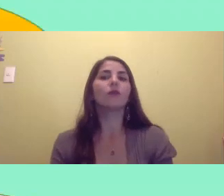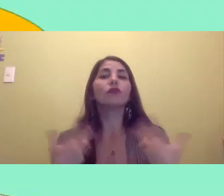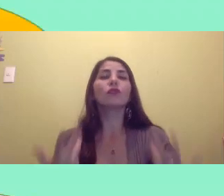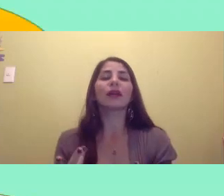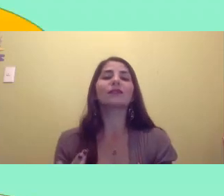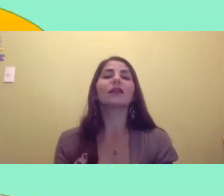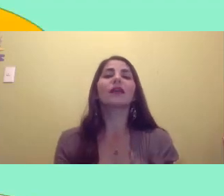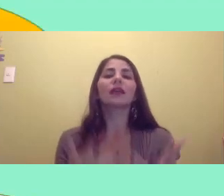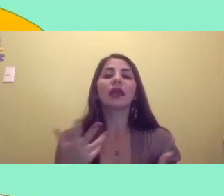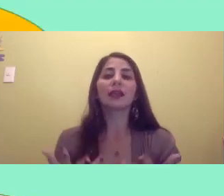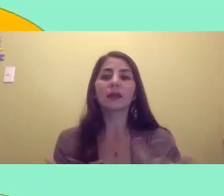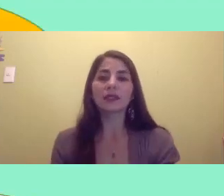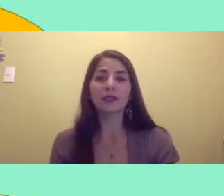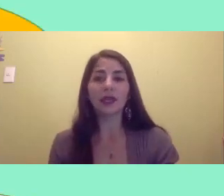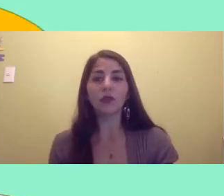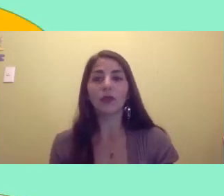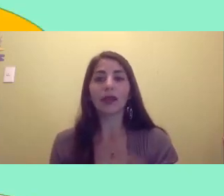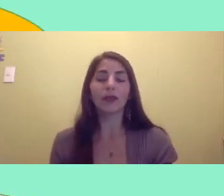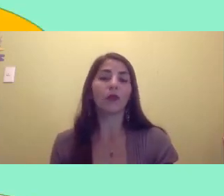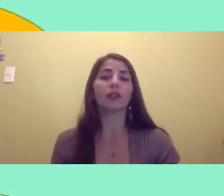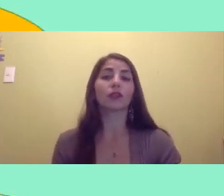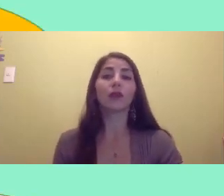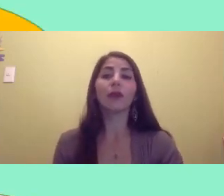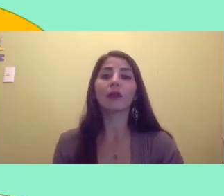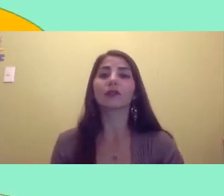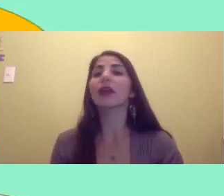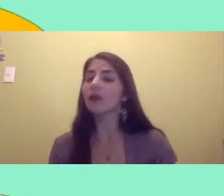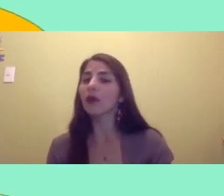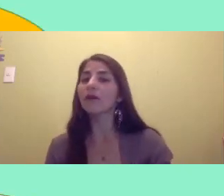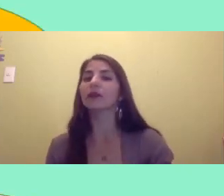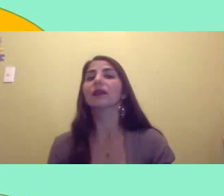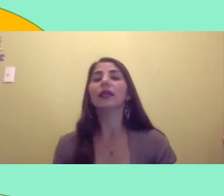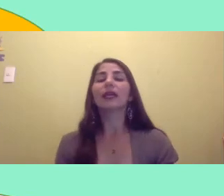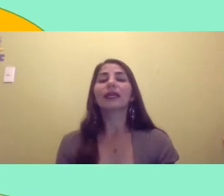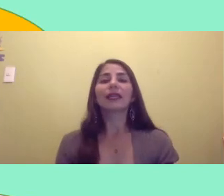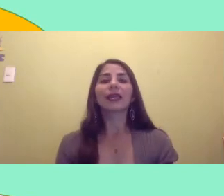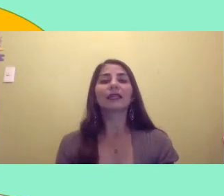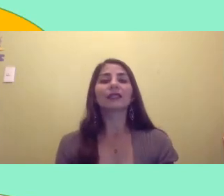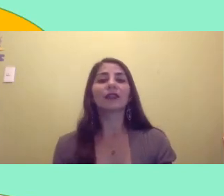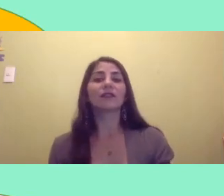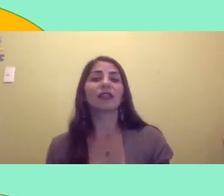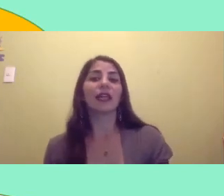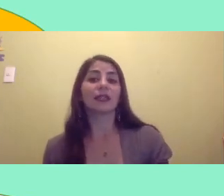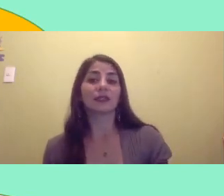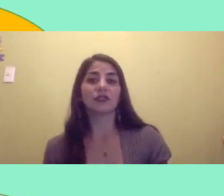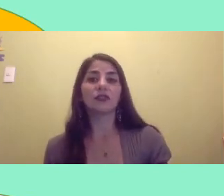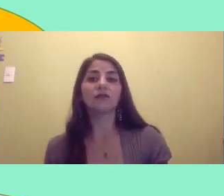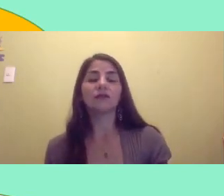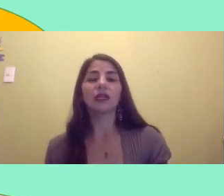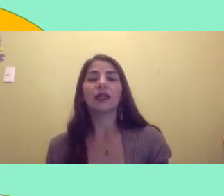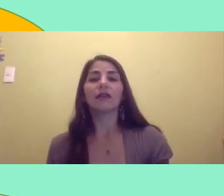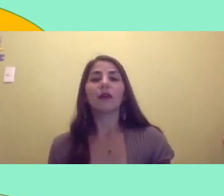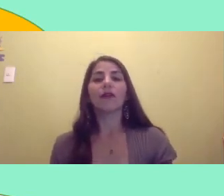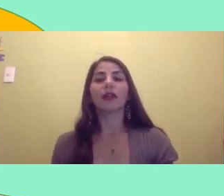LENSE. Es mucho más que representar un par de movimientos con las manos. Ya lo vamos a ver. ¿Qué quiere decir flexibilidad y